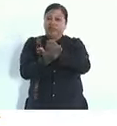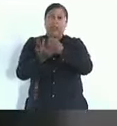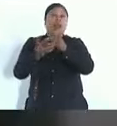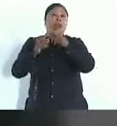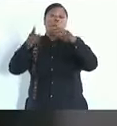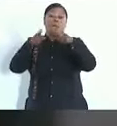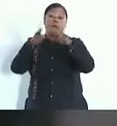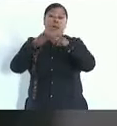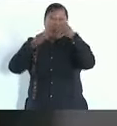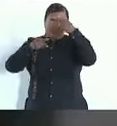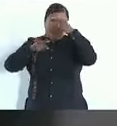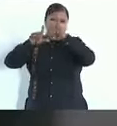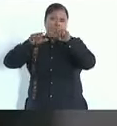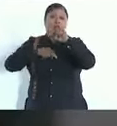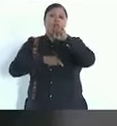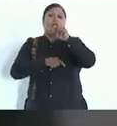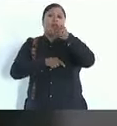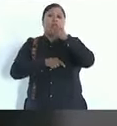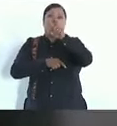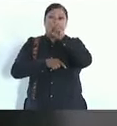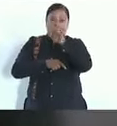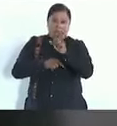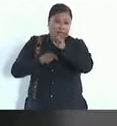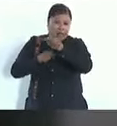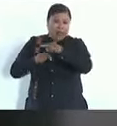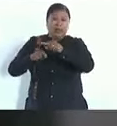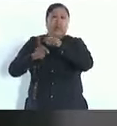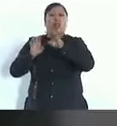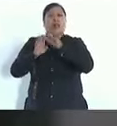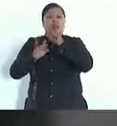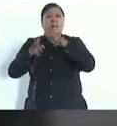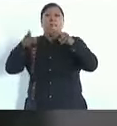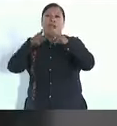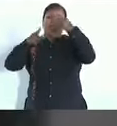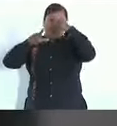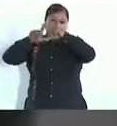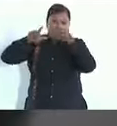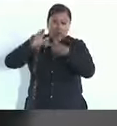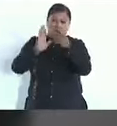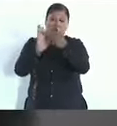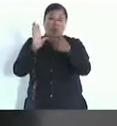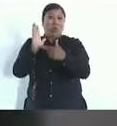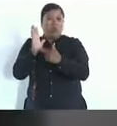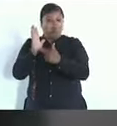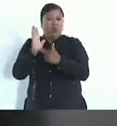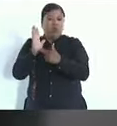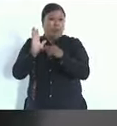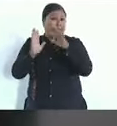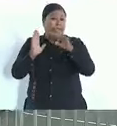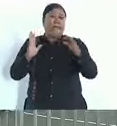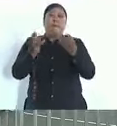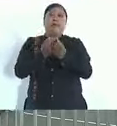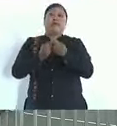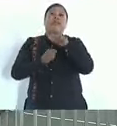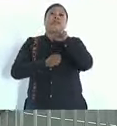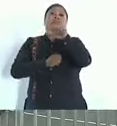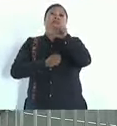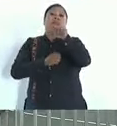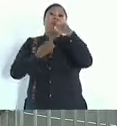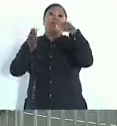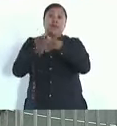Nacional Tangolunga. Estas áreas, junto con el Parque Nacional Huatulco, suman